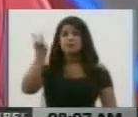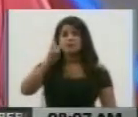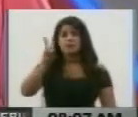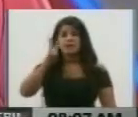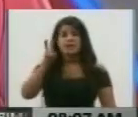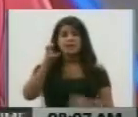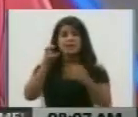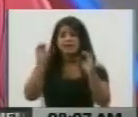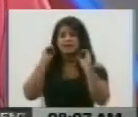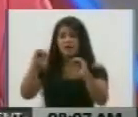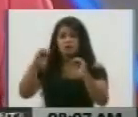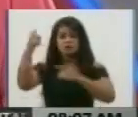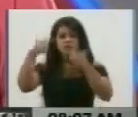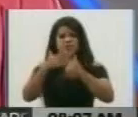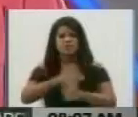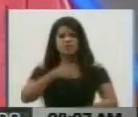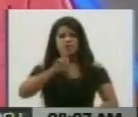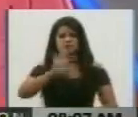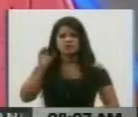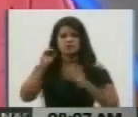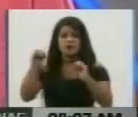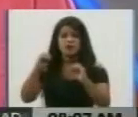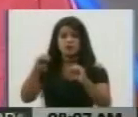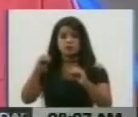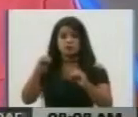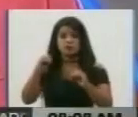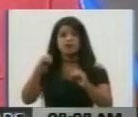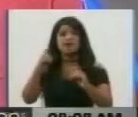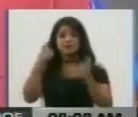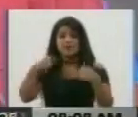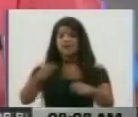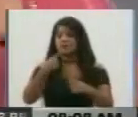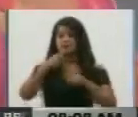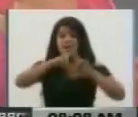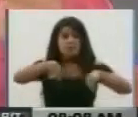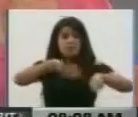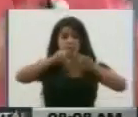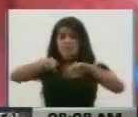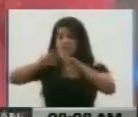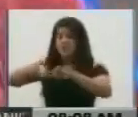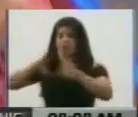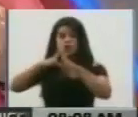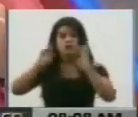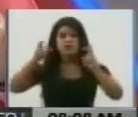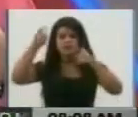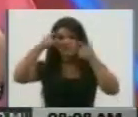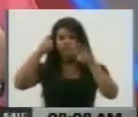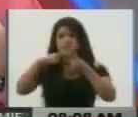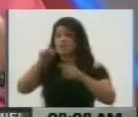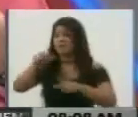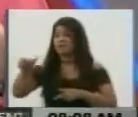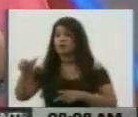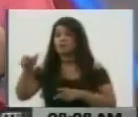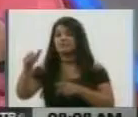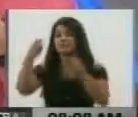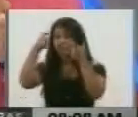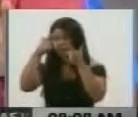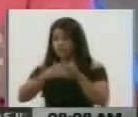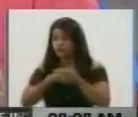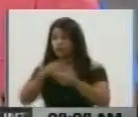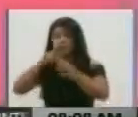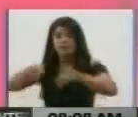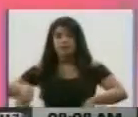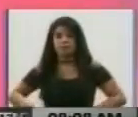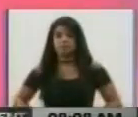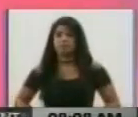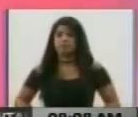chavismo. Fíjate tú, la idea del exterminio, de la erradicación de lo que significa el chavismo y de los chavistas también. Claro, ¿no? Para acompañar una